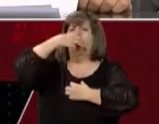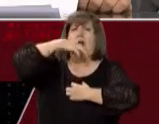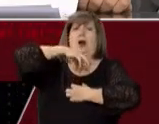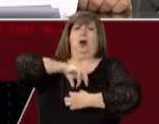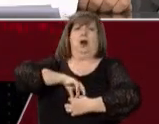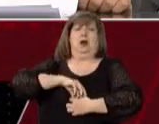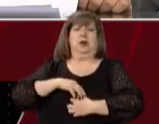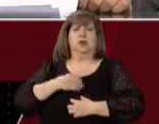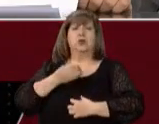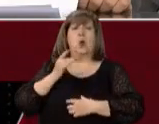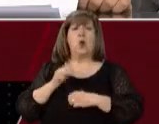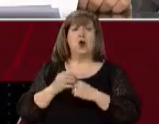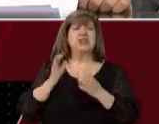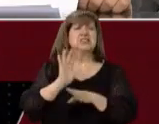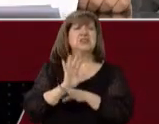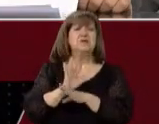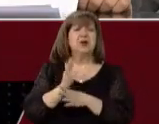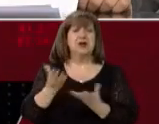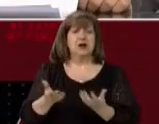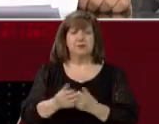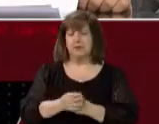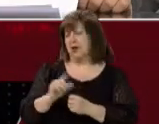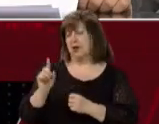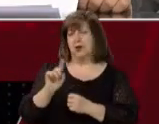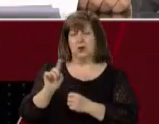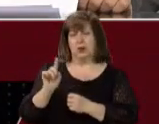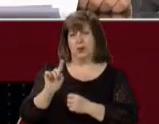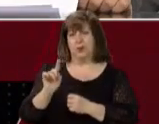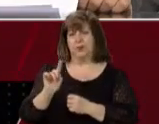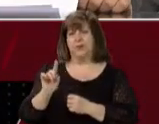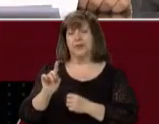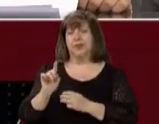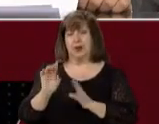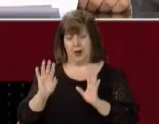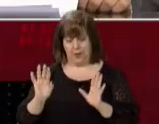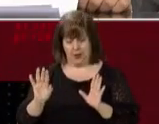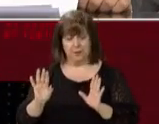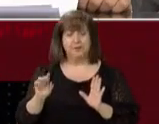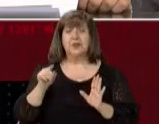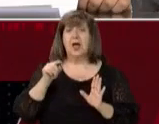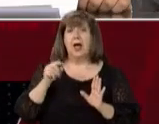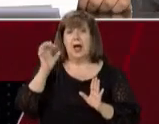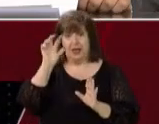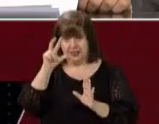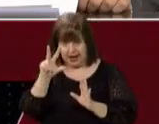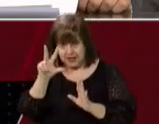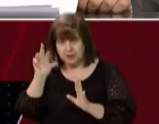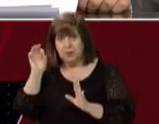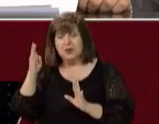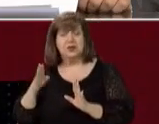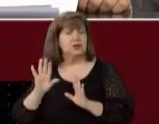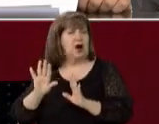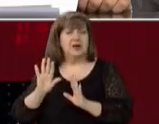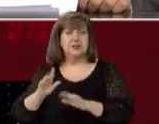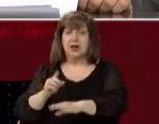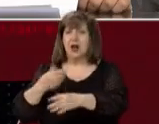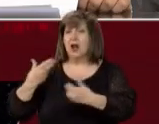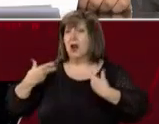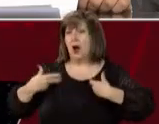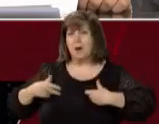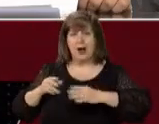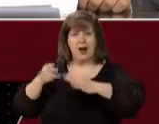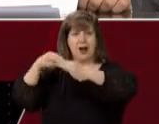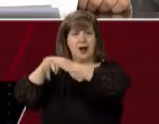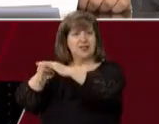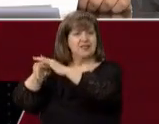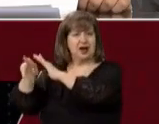chicos? No, en realidad la mayoría de los chicos, es decir, se da que este porcentaje es el habitual que se